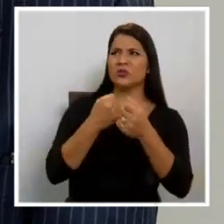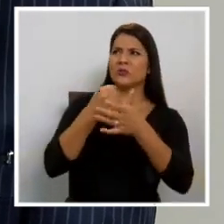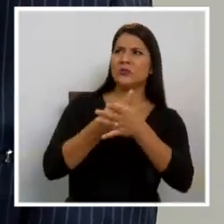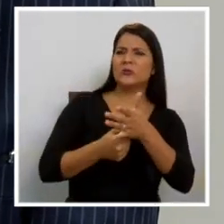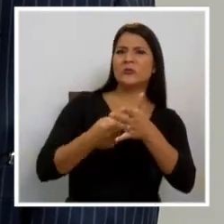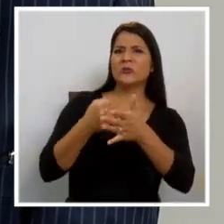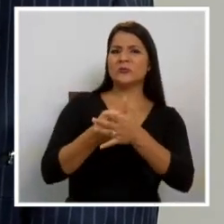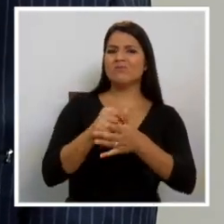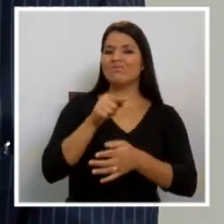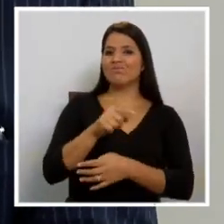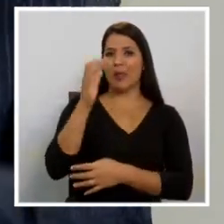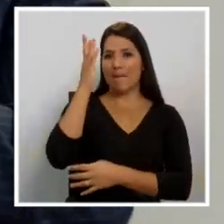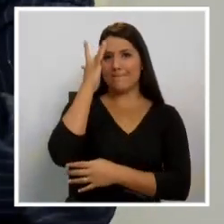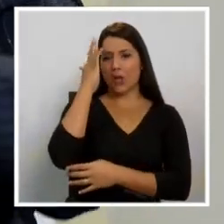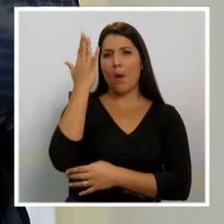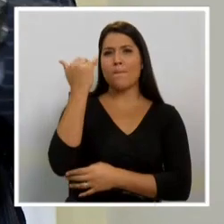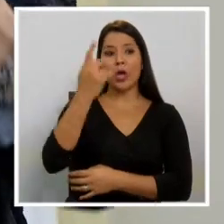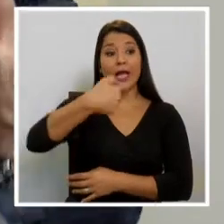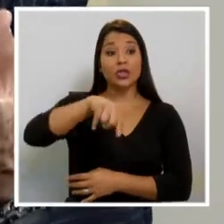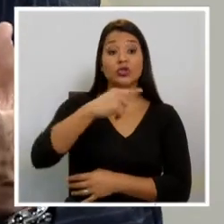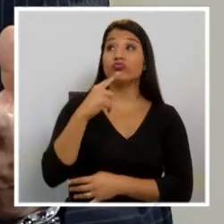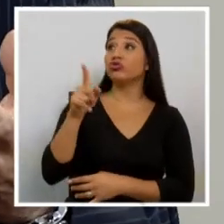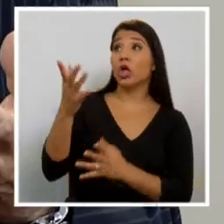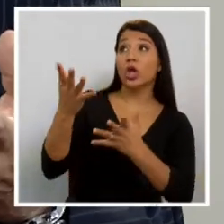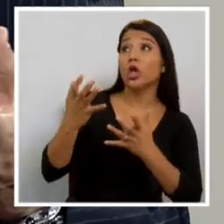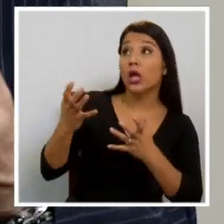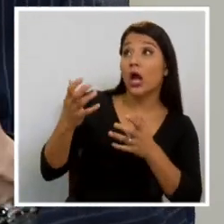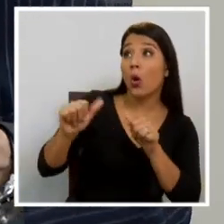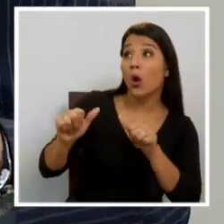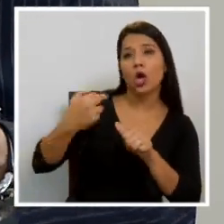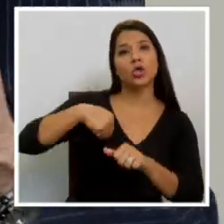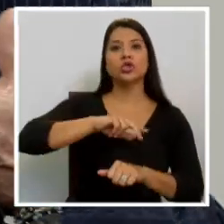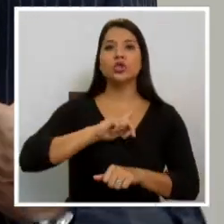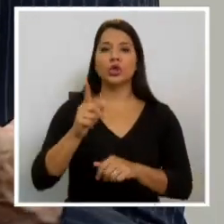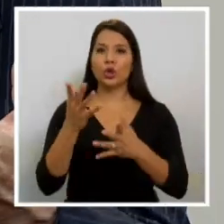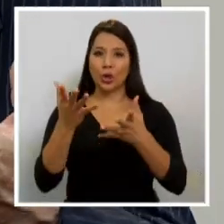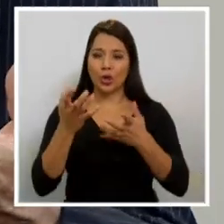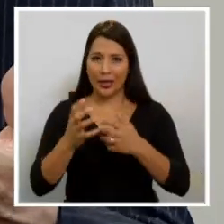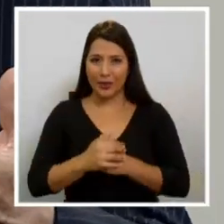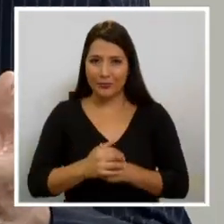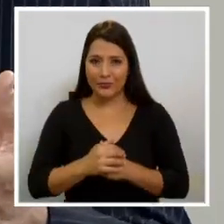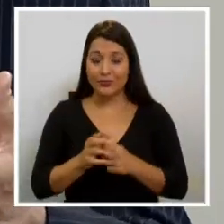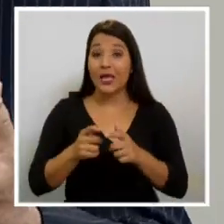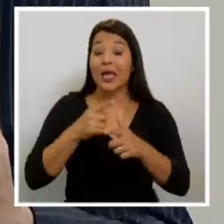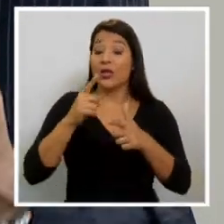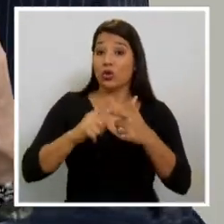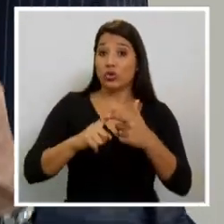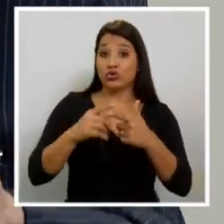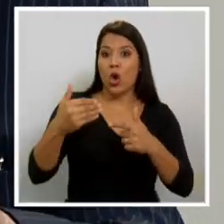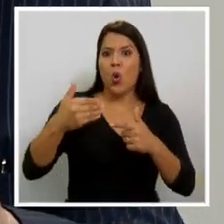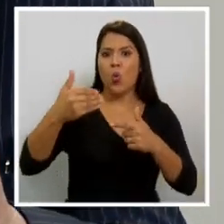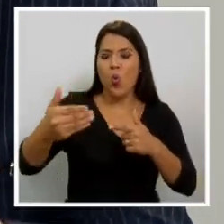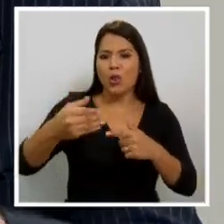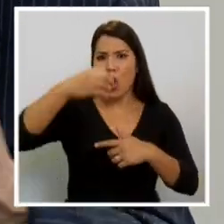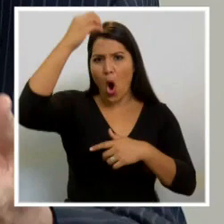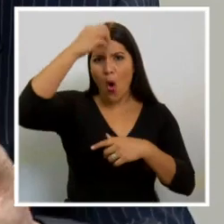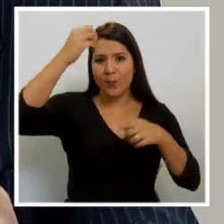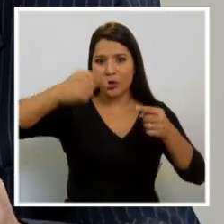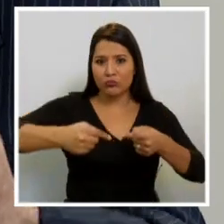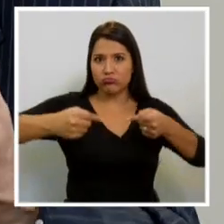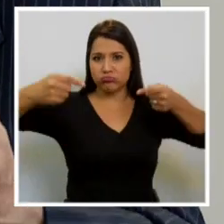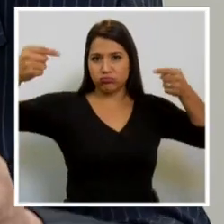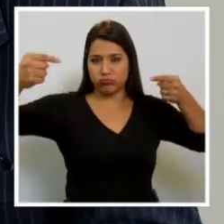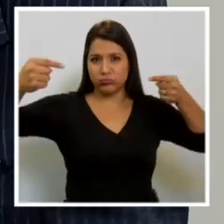bueno, ustedes no quieren, nosotros tampoco queremos. Cuando se polarizan, digamos, las direccionalidades de la